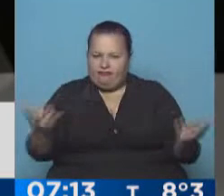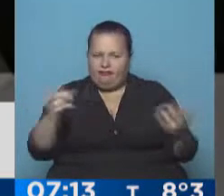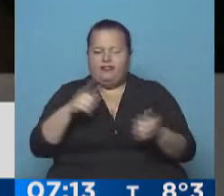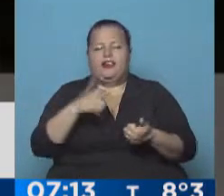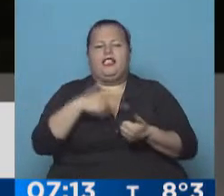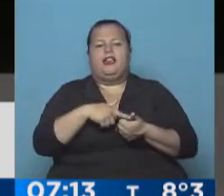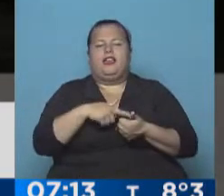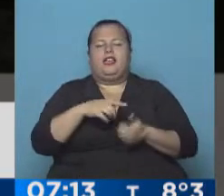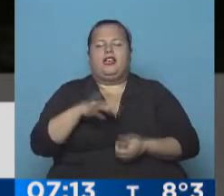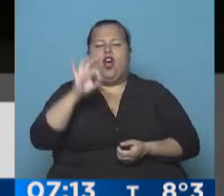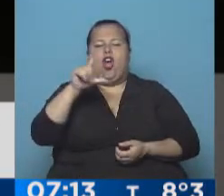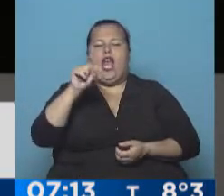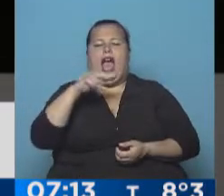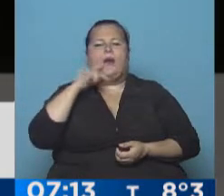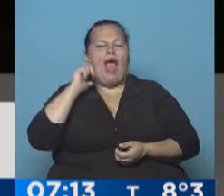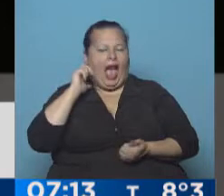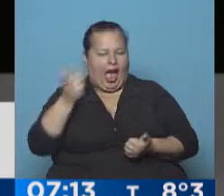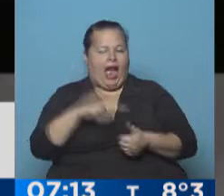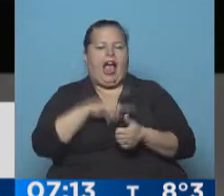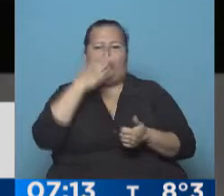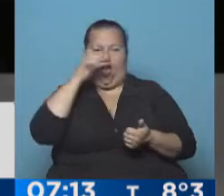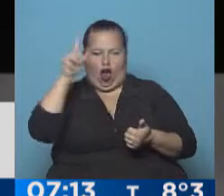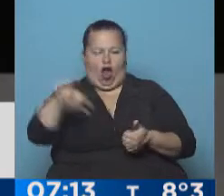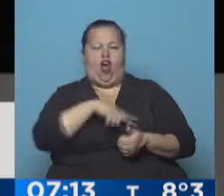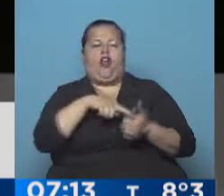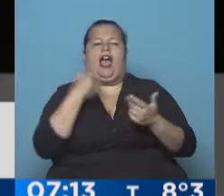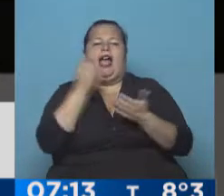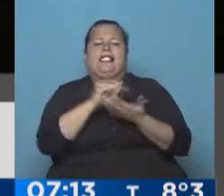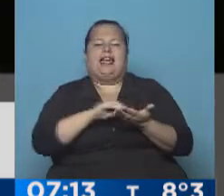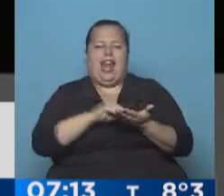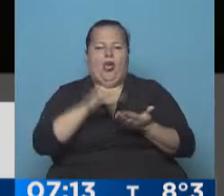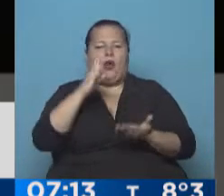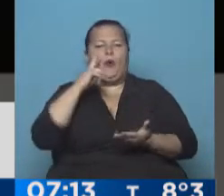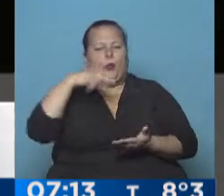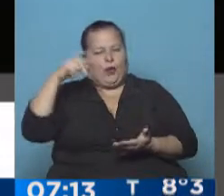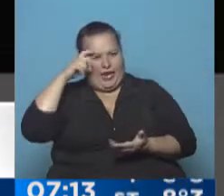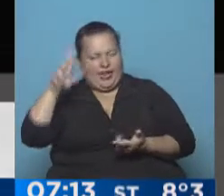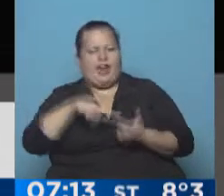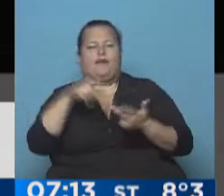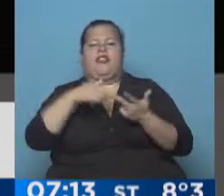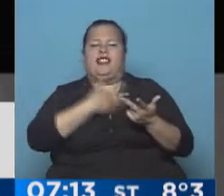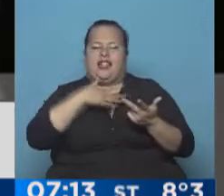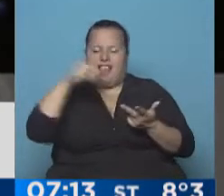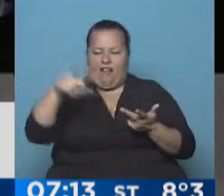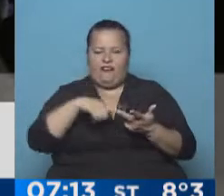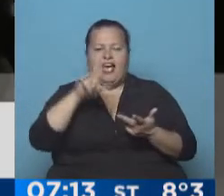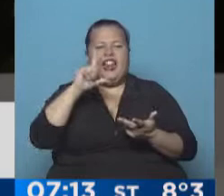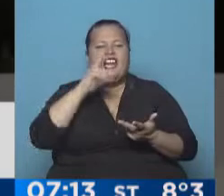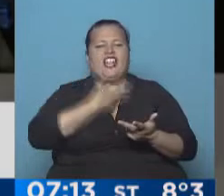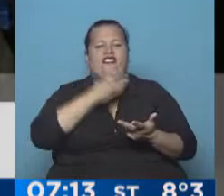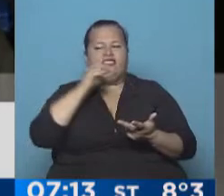Miguel Ángel Olaviaga, de Córdoba, el candidato senador Ernest Wiener, el gobernador electo de Santa Fe, Miguel